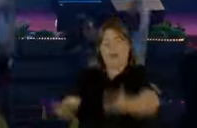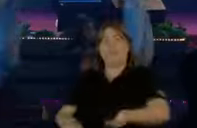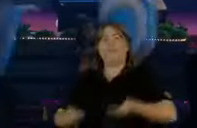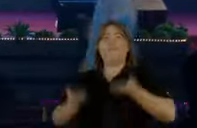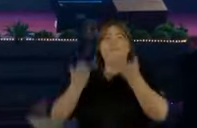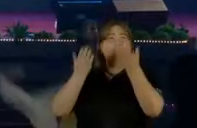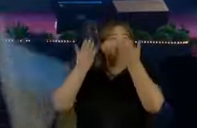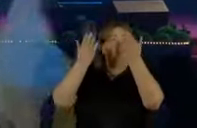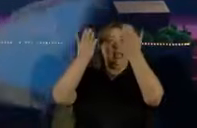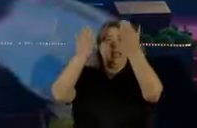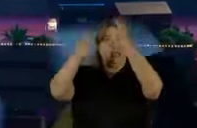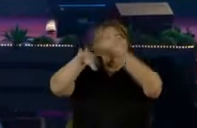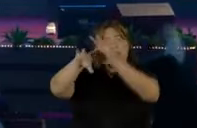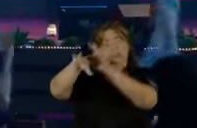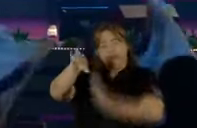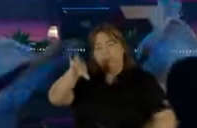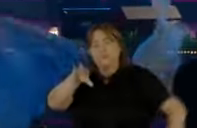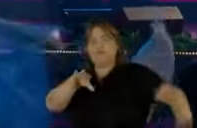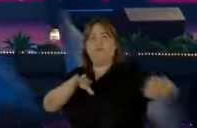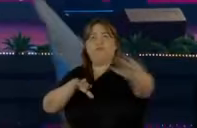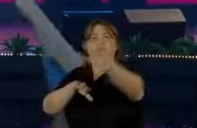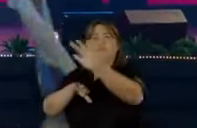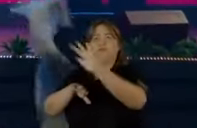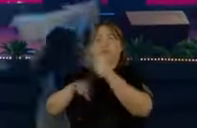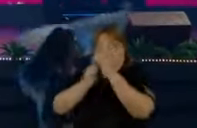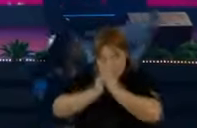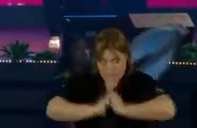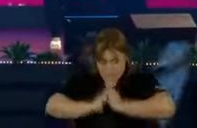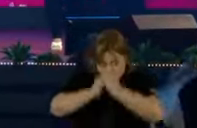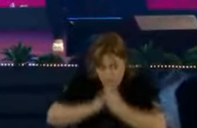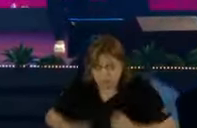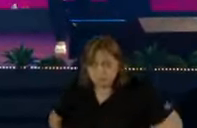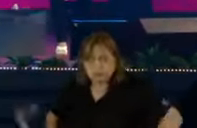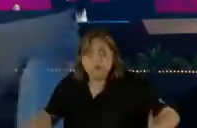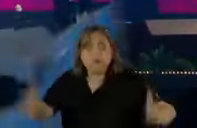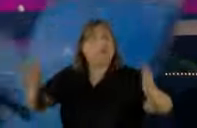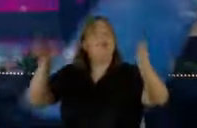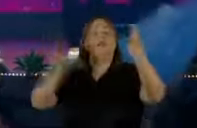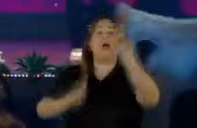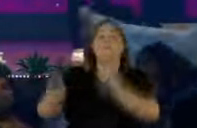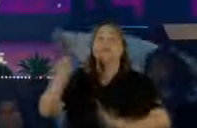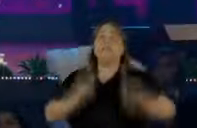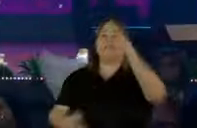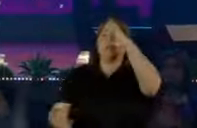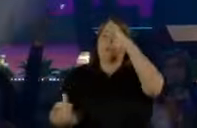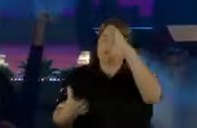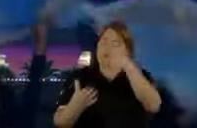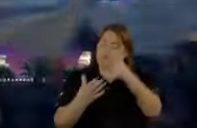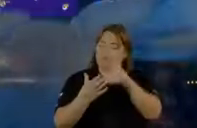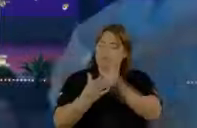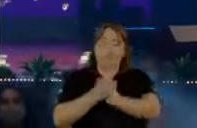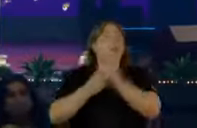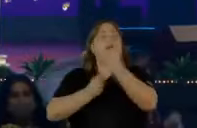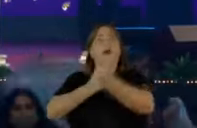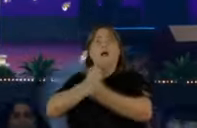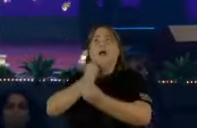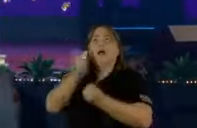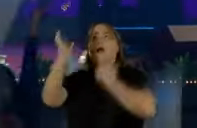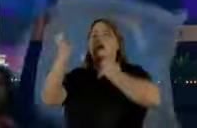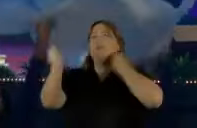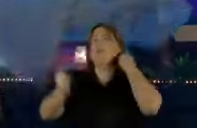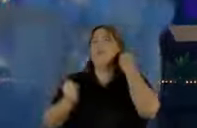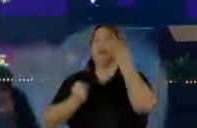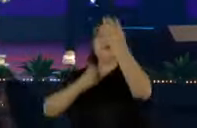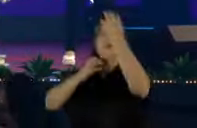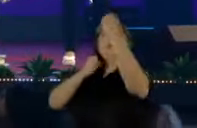gloria, la tierra le adora y sus hijos